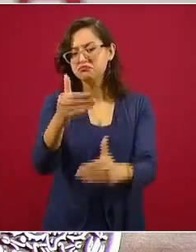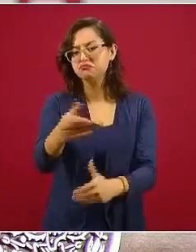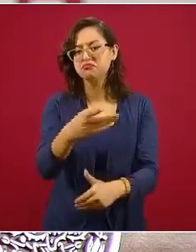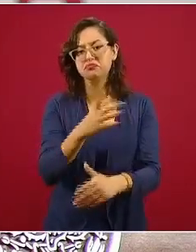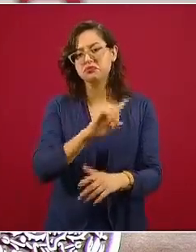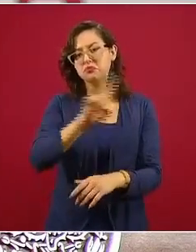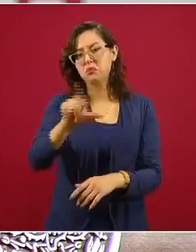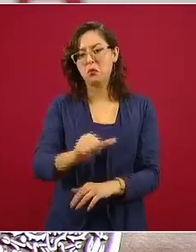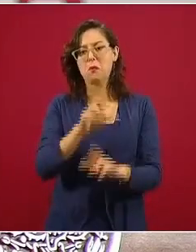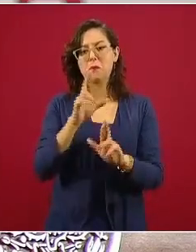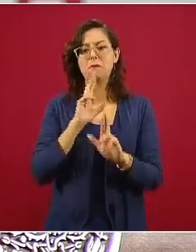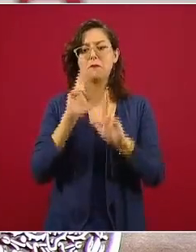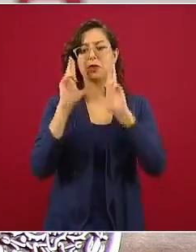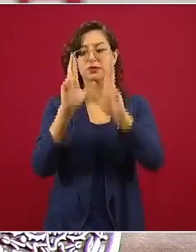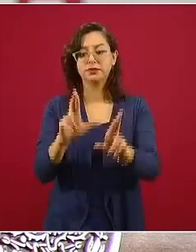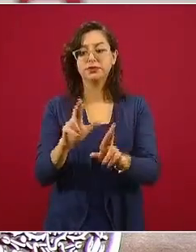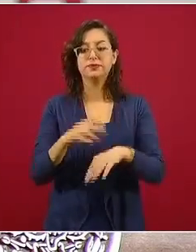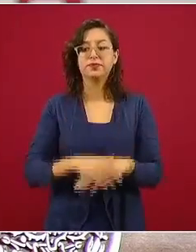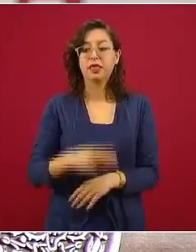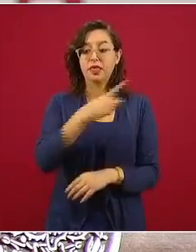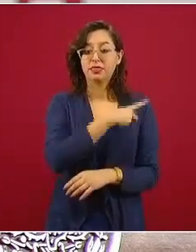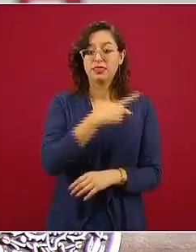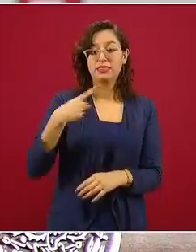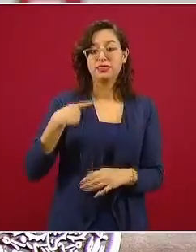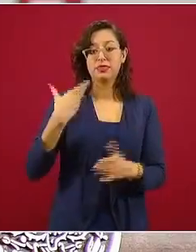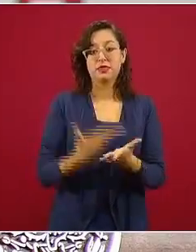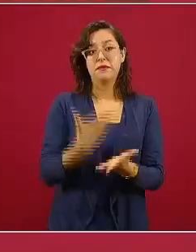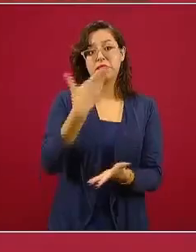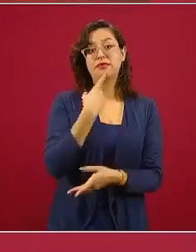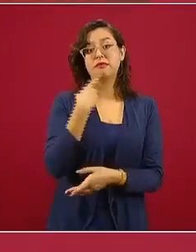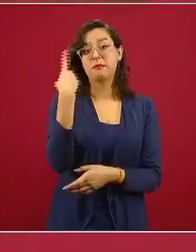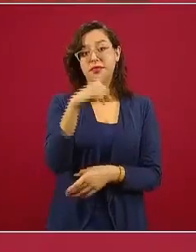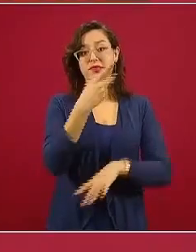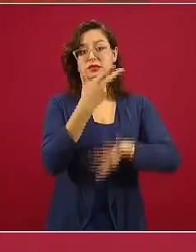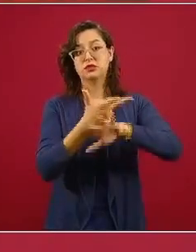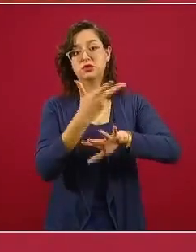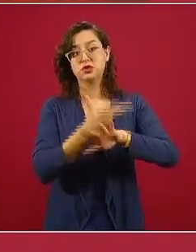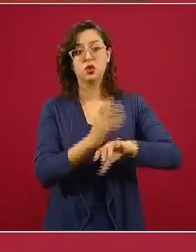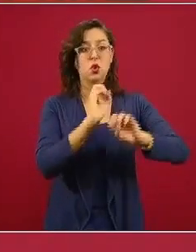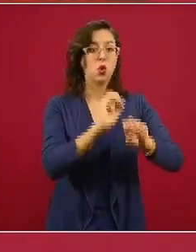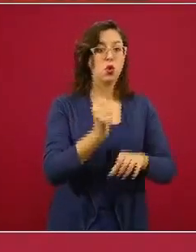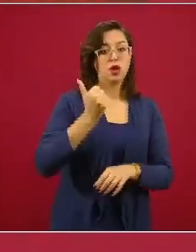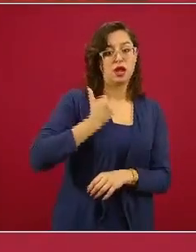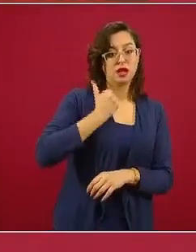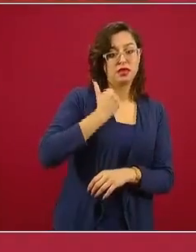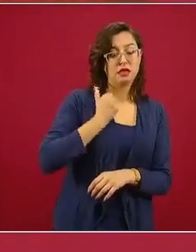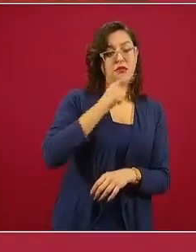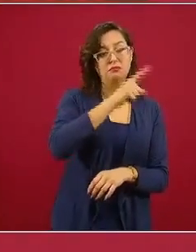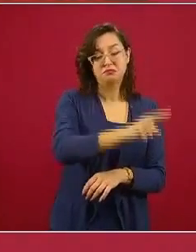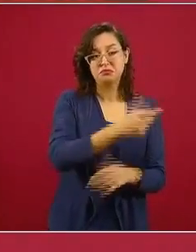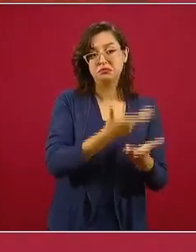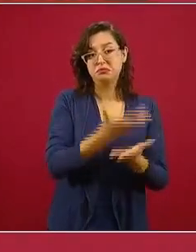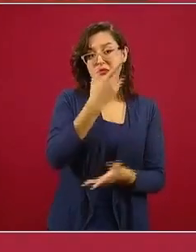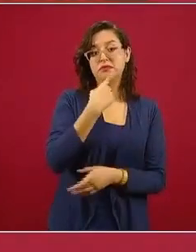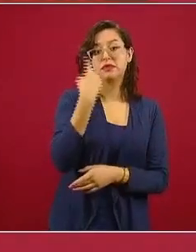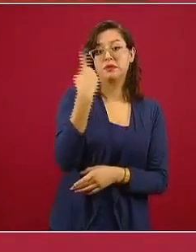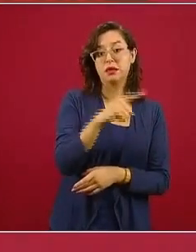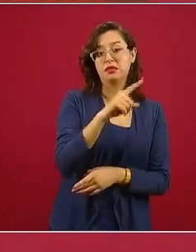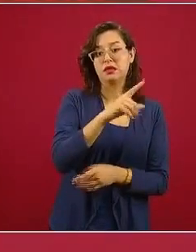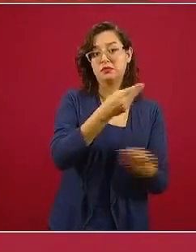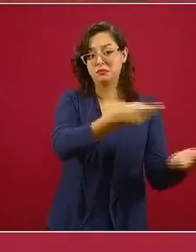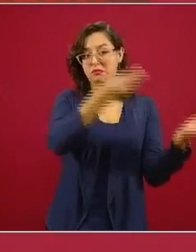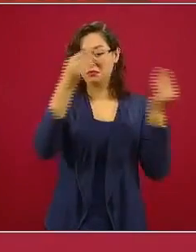Estados Unidos o de Canadá y nos llega a nosotros la demanda. Tenemos 5 días para responder y después se